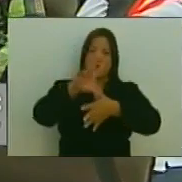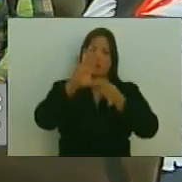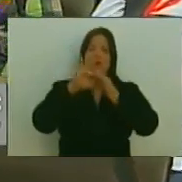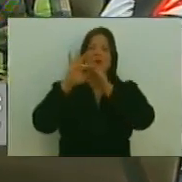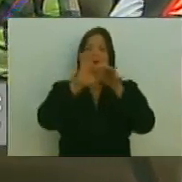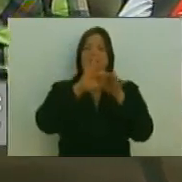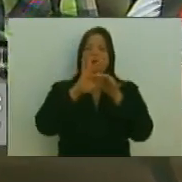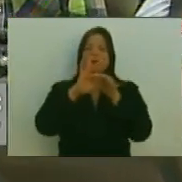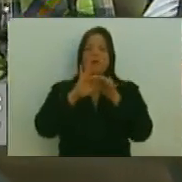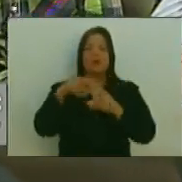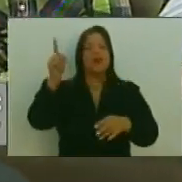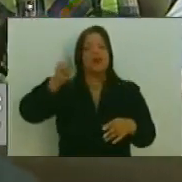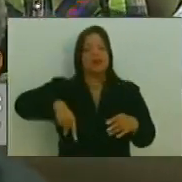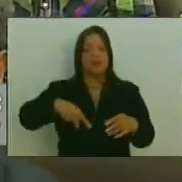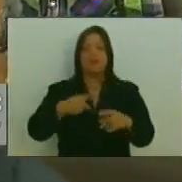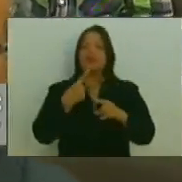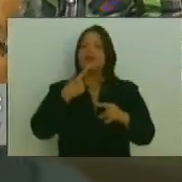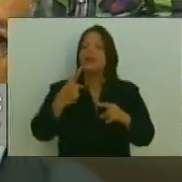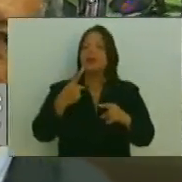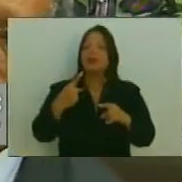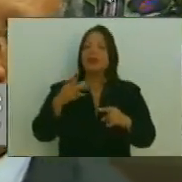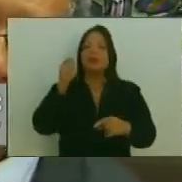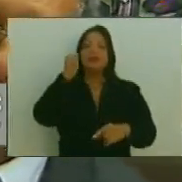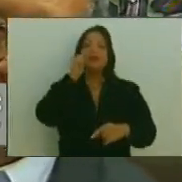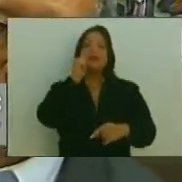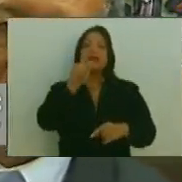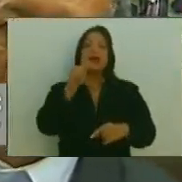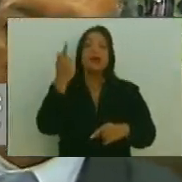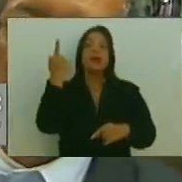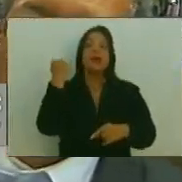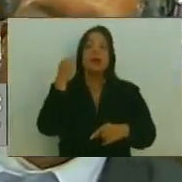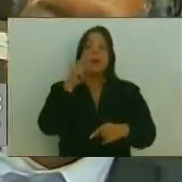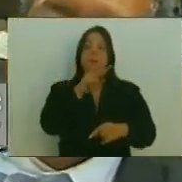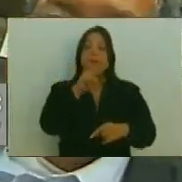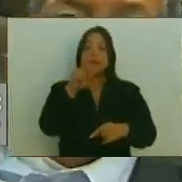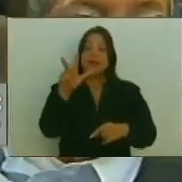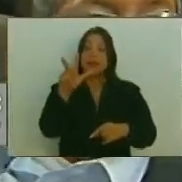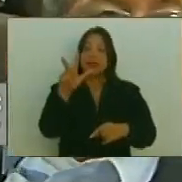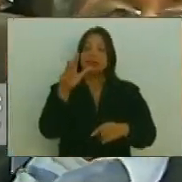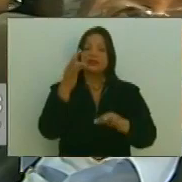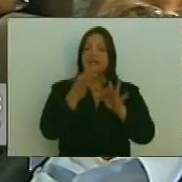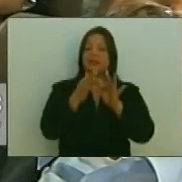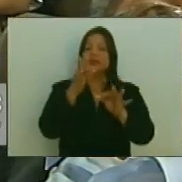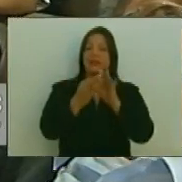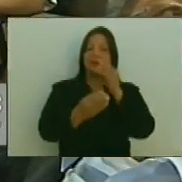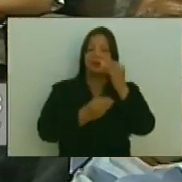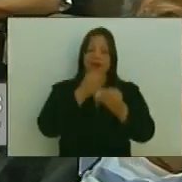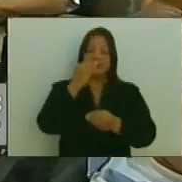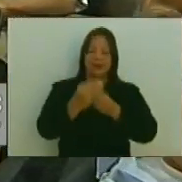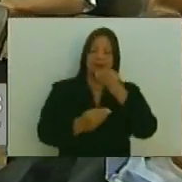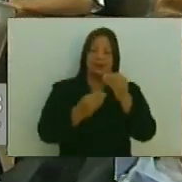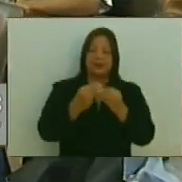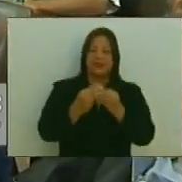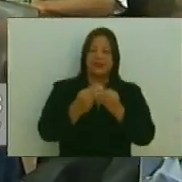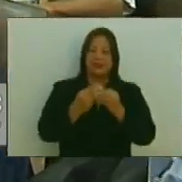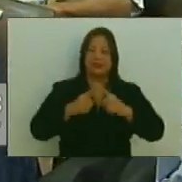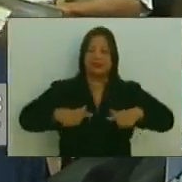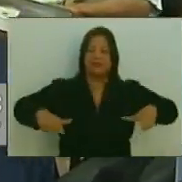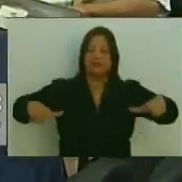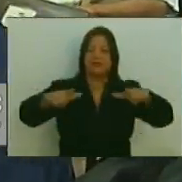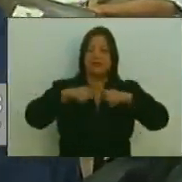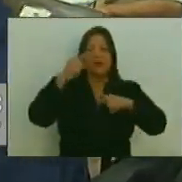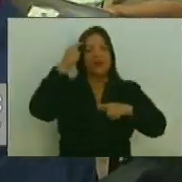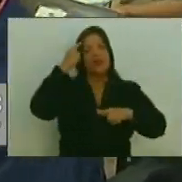otra parte, manifestó que el día sábado 23 de septiembre se llevará a cabo, en el marco del